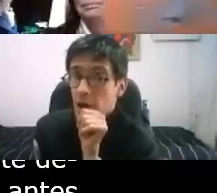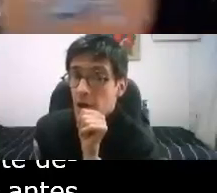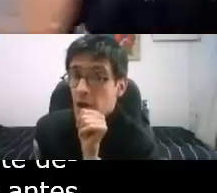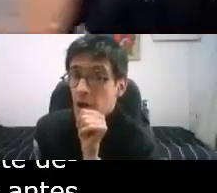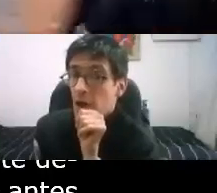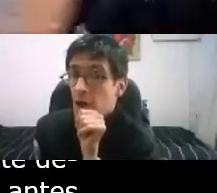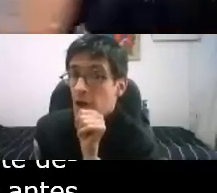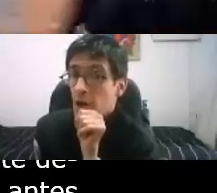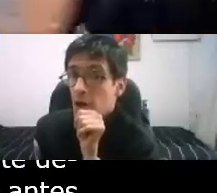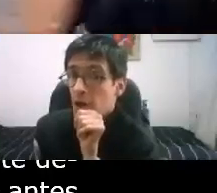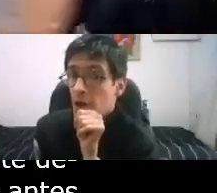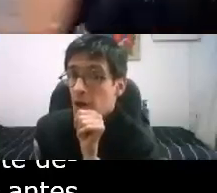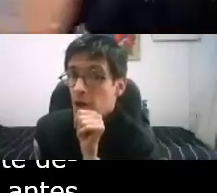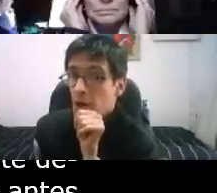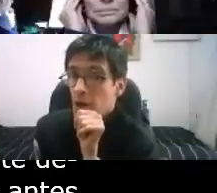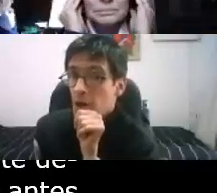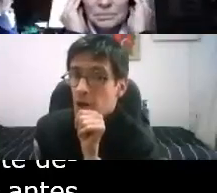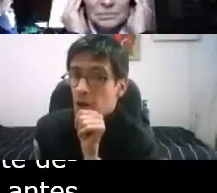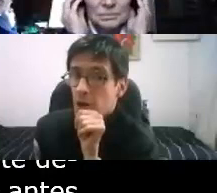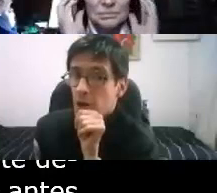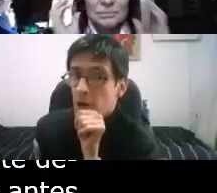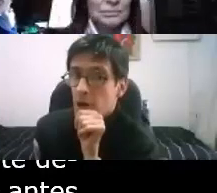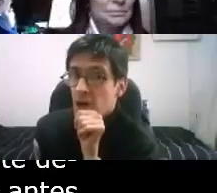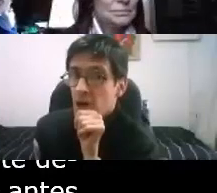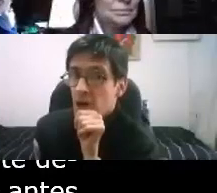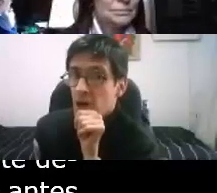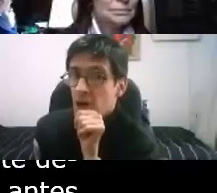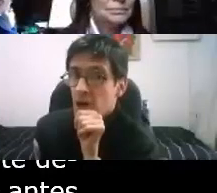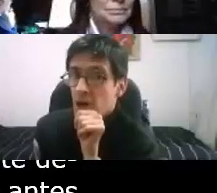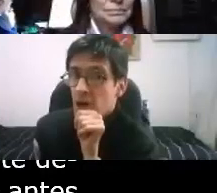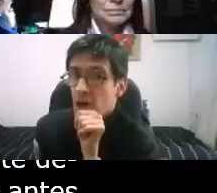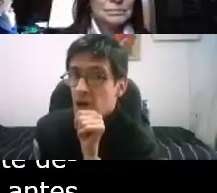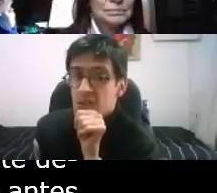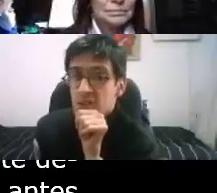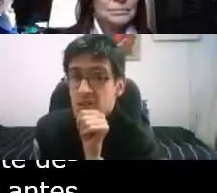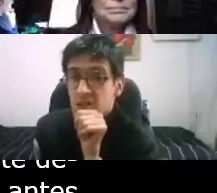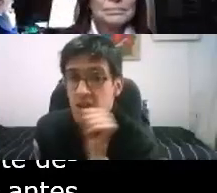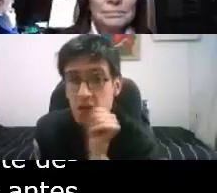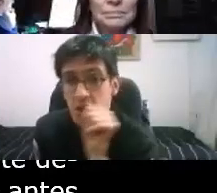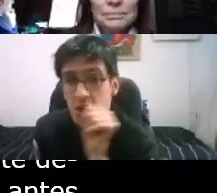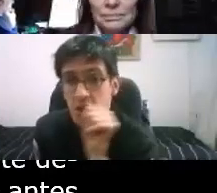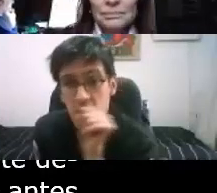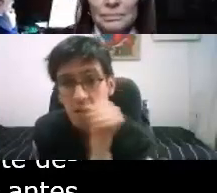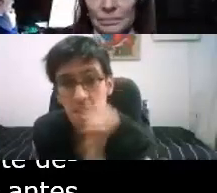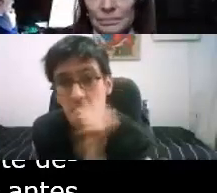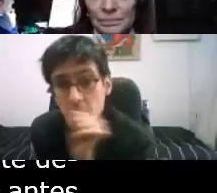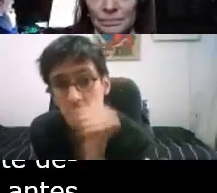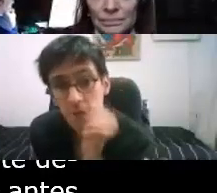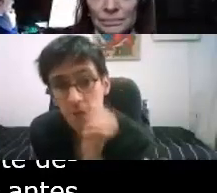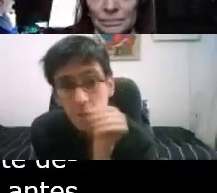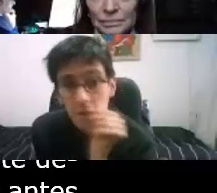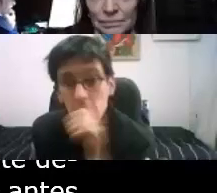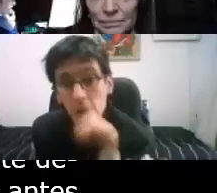a señalar. Lo antes señalado debe ser formulado con un plazo de antelación mayor a 48